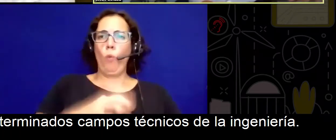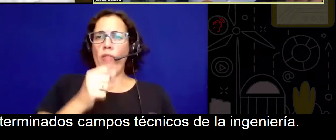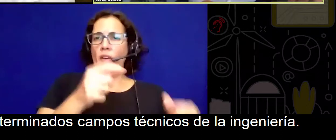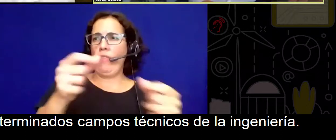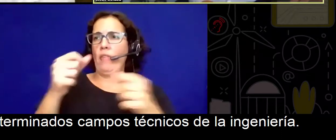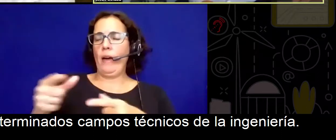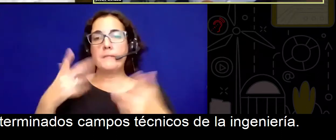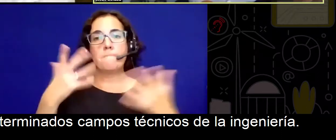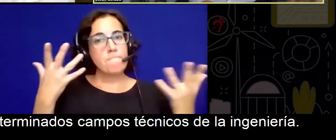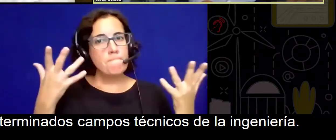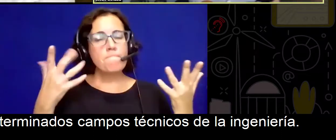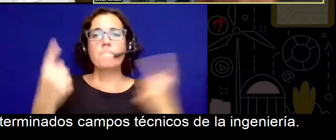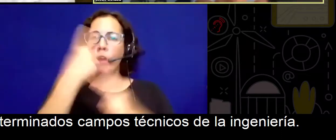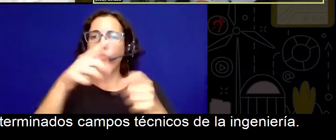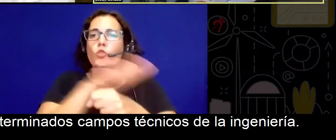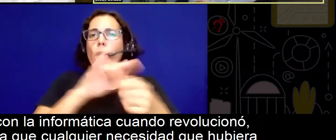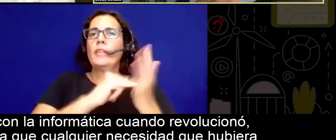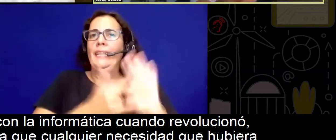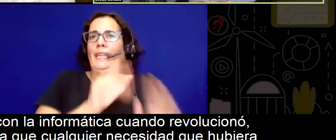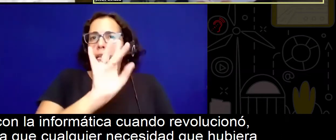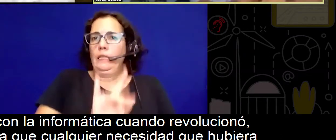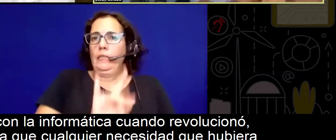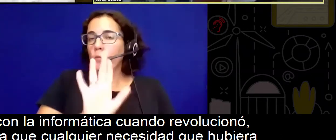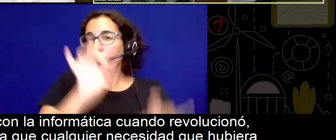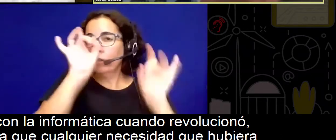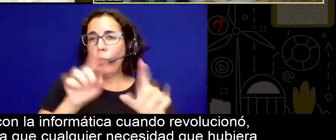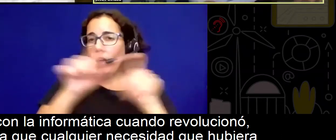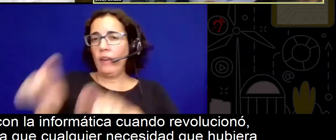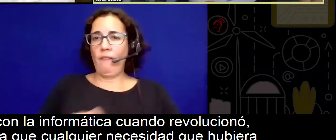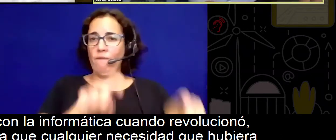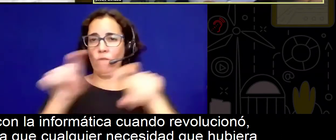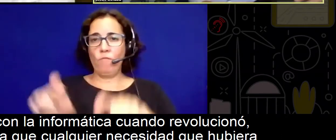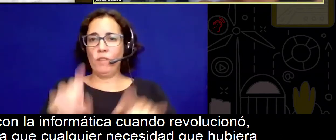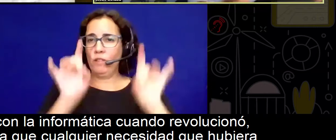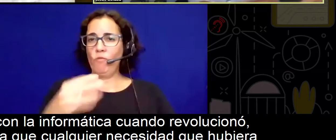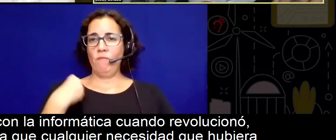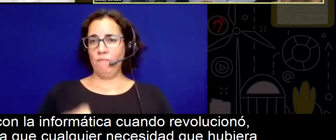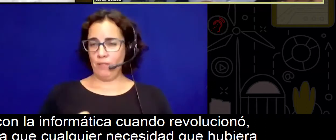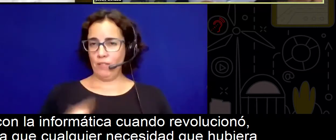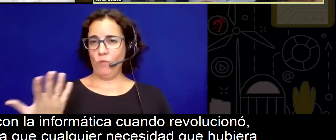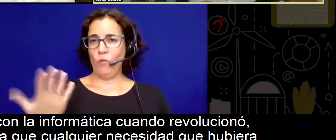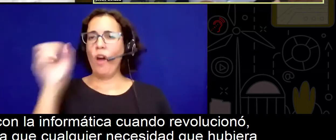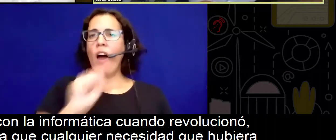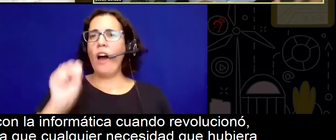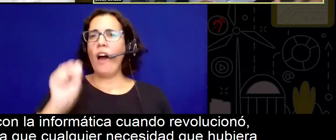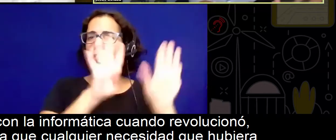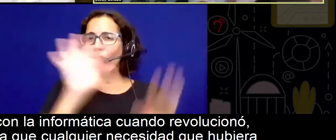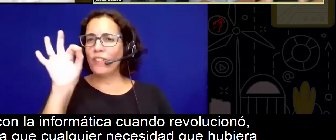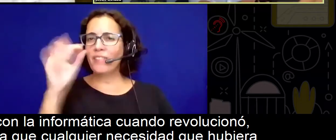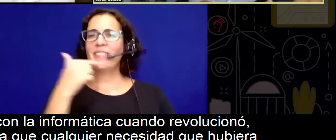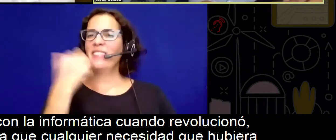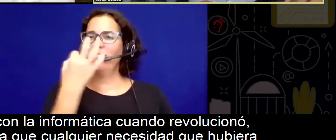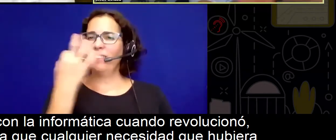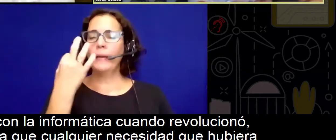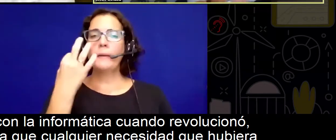campos técnicos de la ingeniería, ¿no? Exactamente igual que con la informática cuando revolucionó allá por los años 90 se decía que